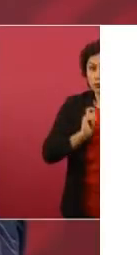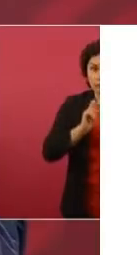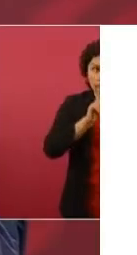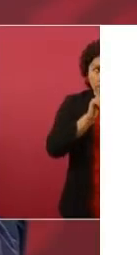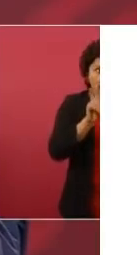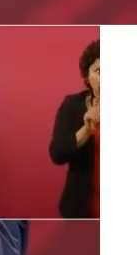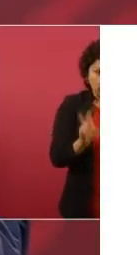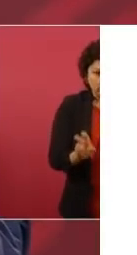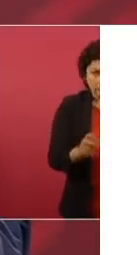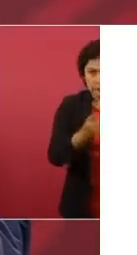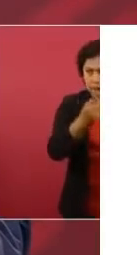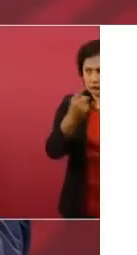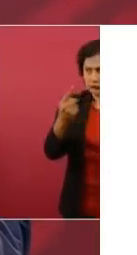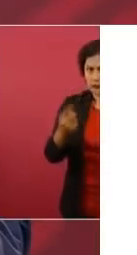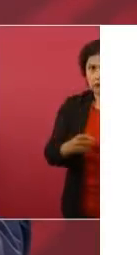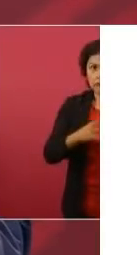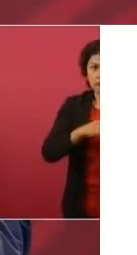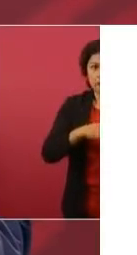de